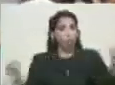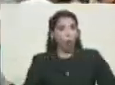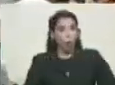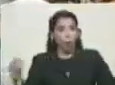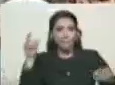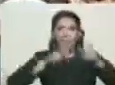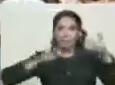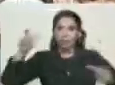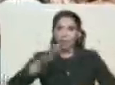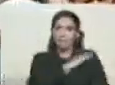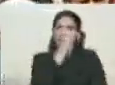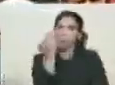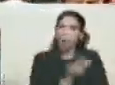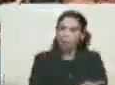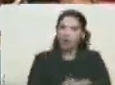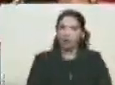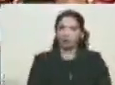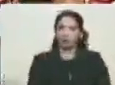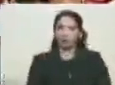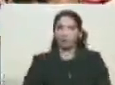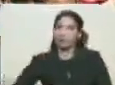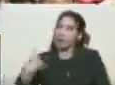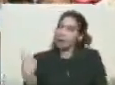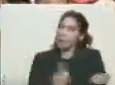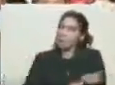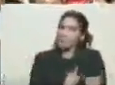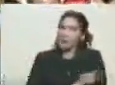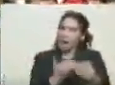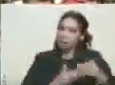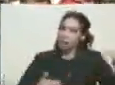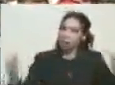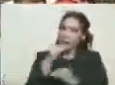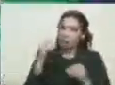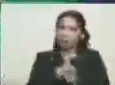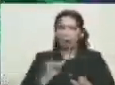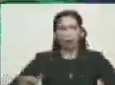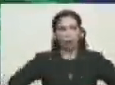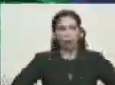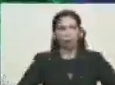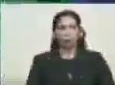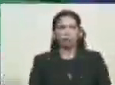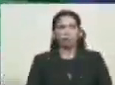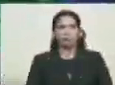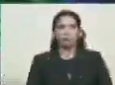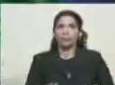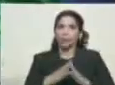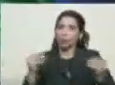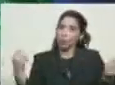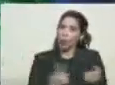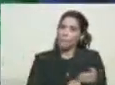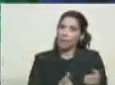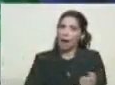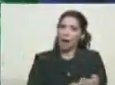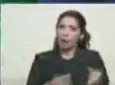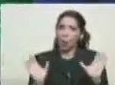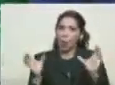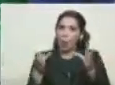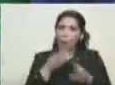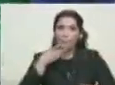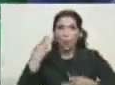país, casi todos los hermanos del alto mando militar, casi todos los hermanos del alto mando político